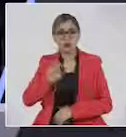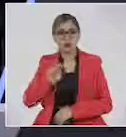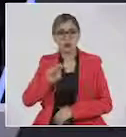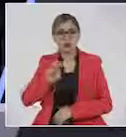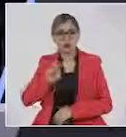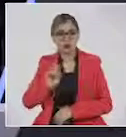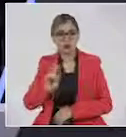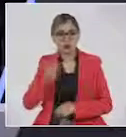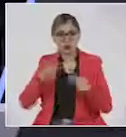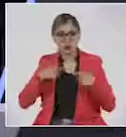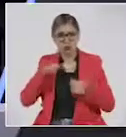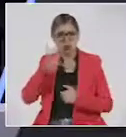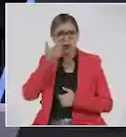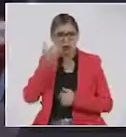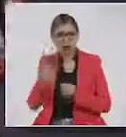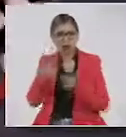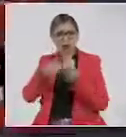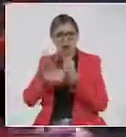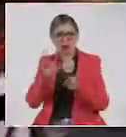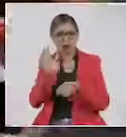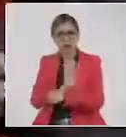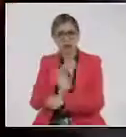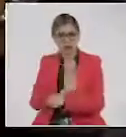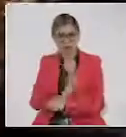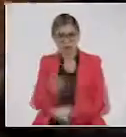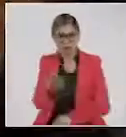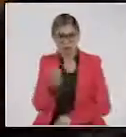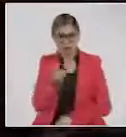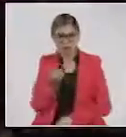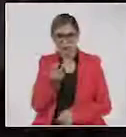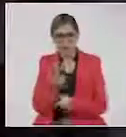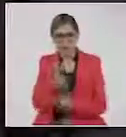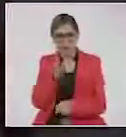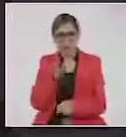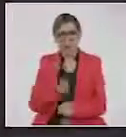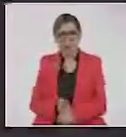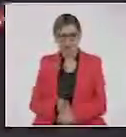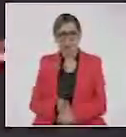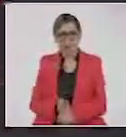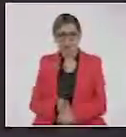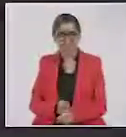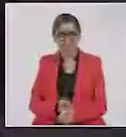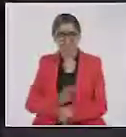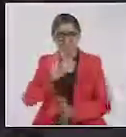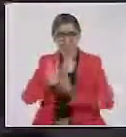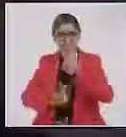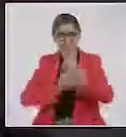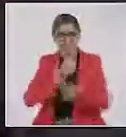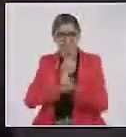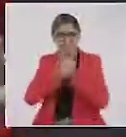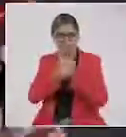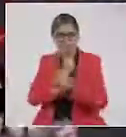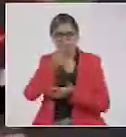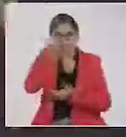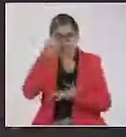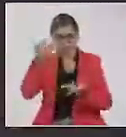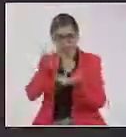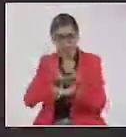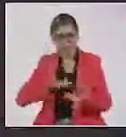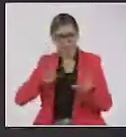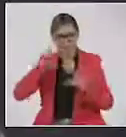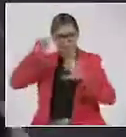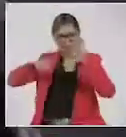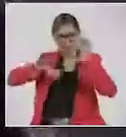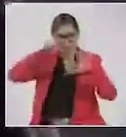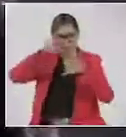en entrar en este mundo del cine, pues les podemos ayudar a comenzar a dar los primeros pasos e incluso en producciones en las cuales podemos hacer cosas